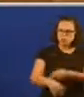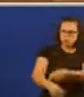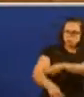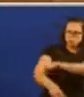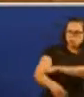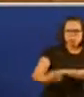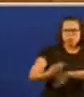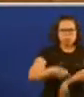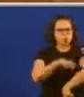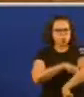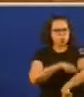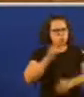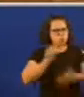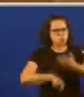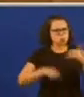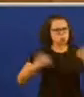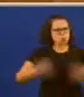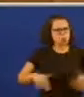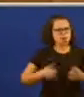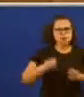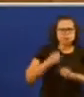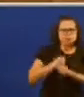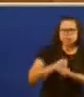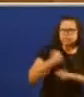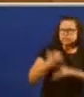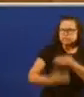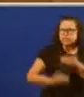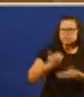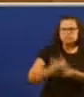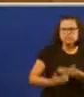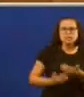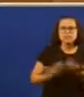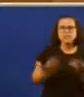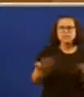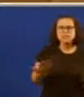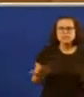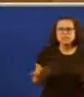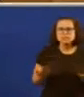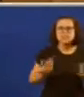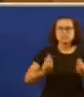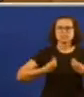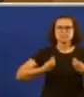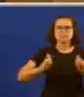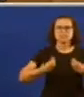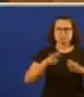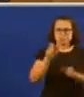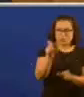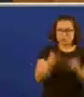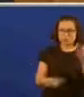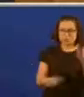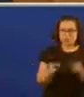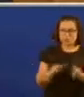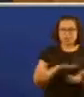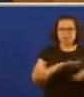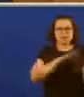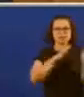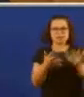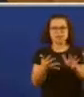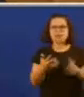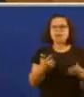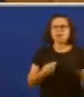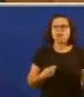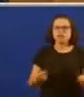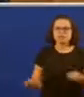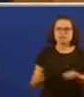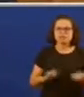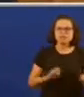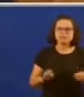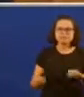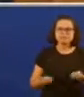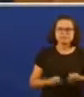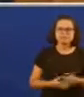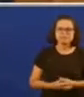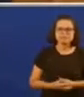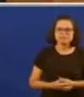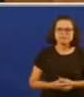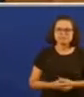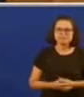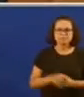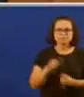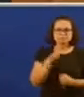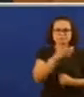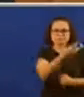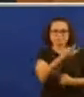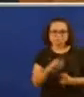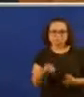traballando duramente para converter nun negocio a saúde das persoas. Sempre que nos fala da